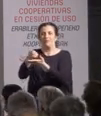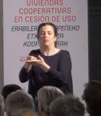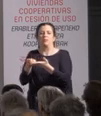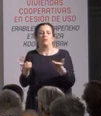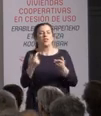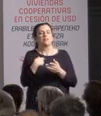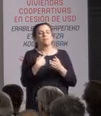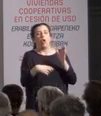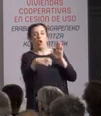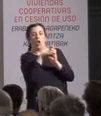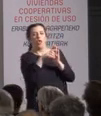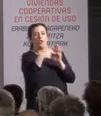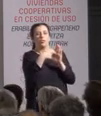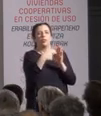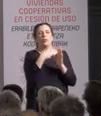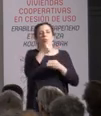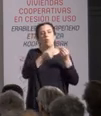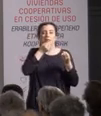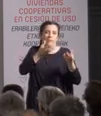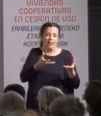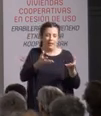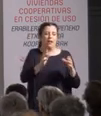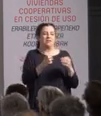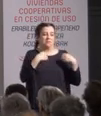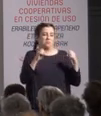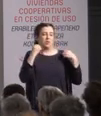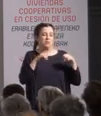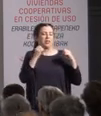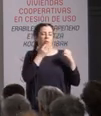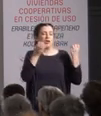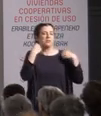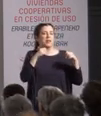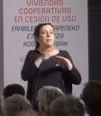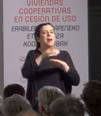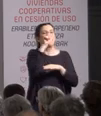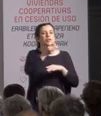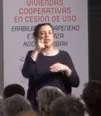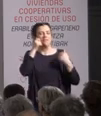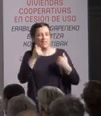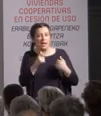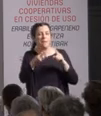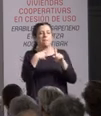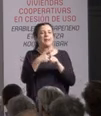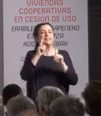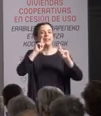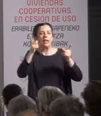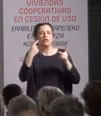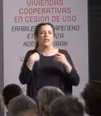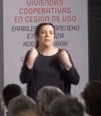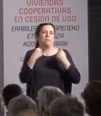buenas prácticas era para personas físicas y para casos de vivienda habitual con